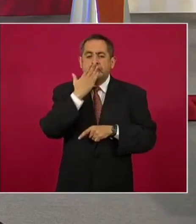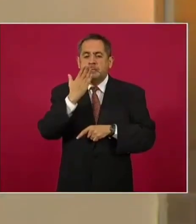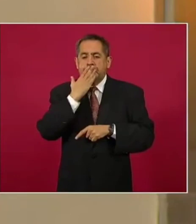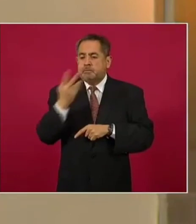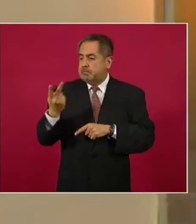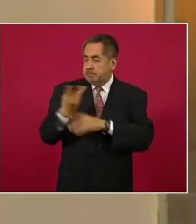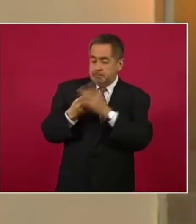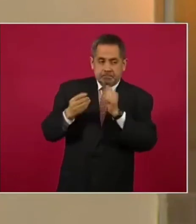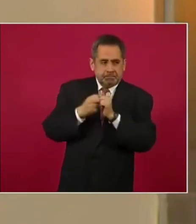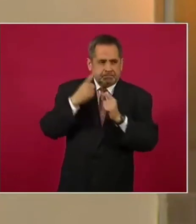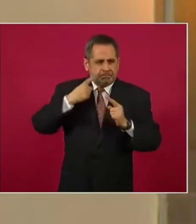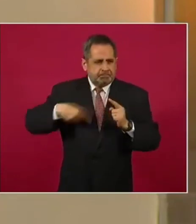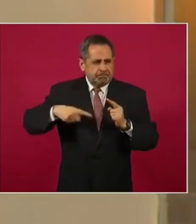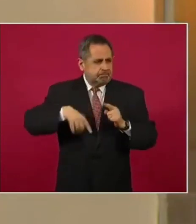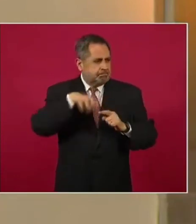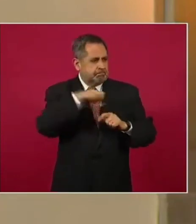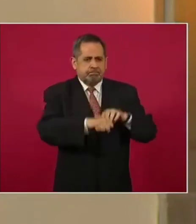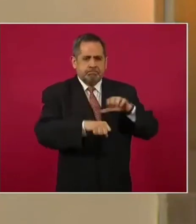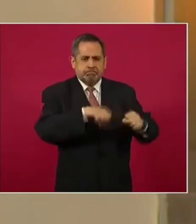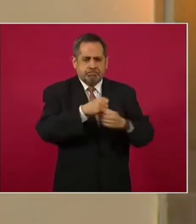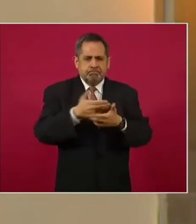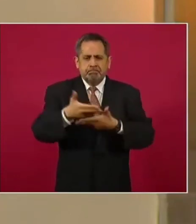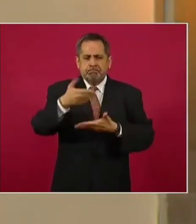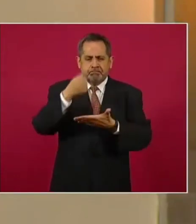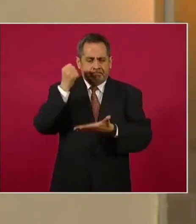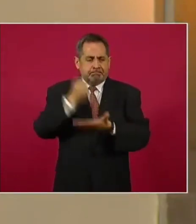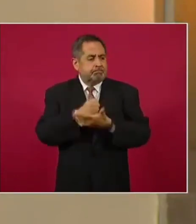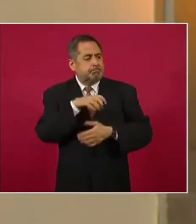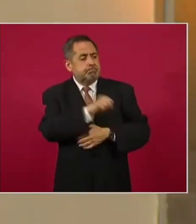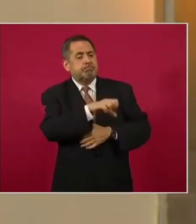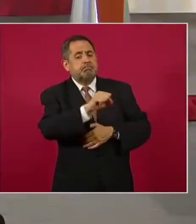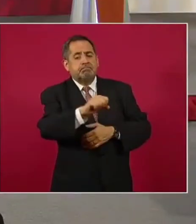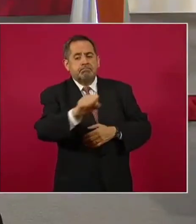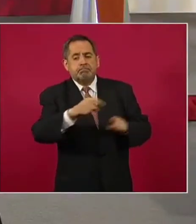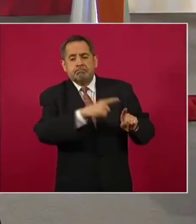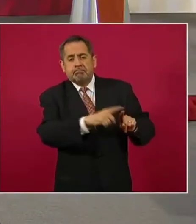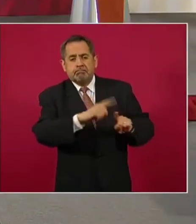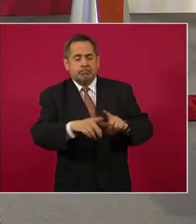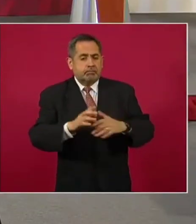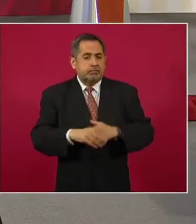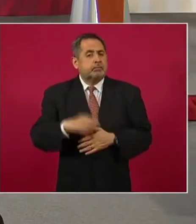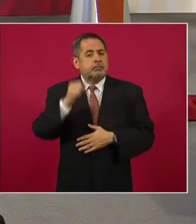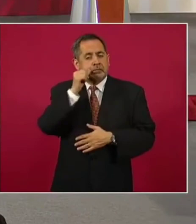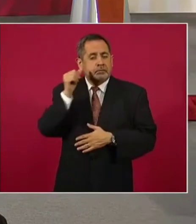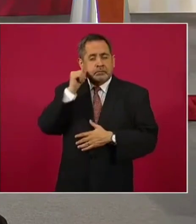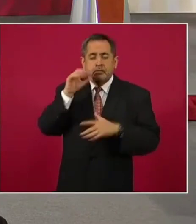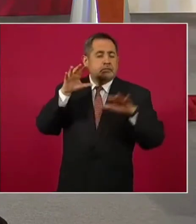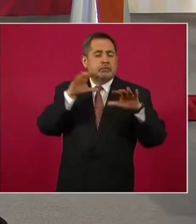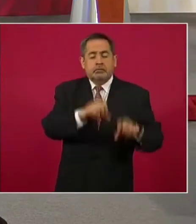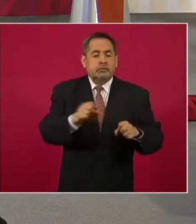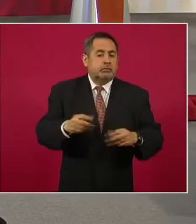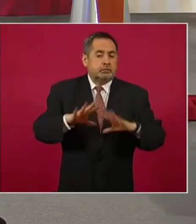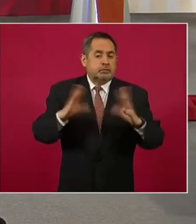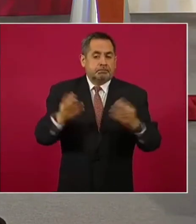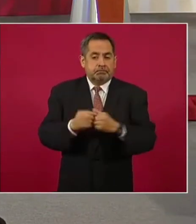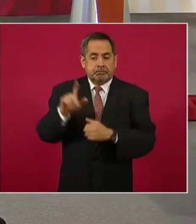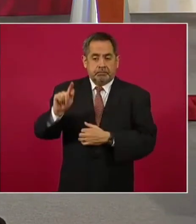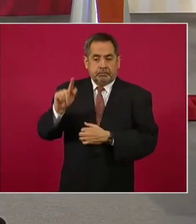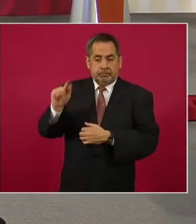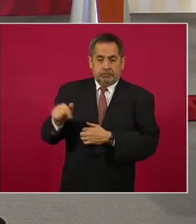órdenes de aprensión por diferentes delitos siguiente y hasta el día de ayer se habían detenido a 78